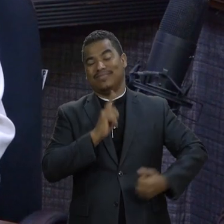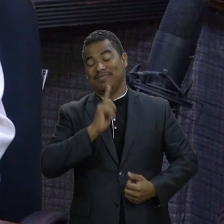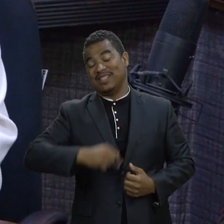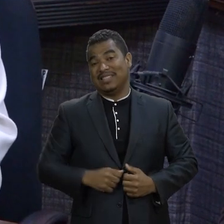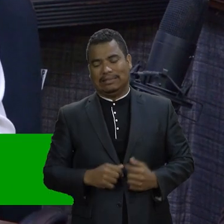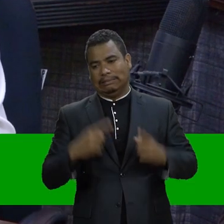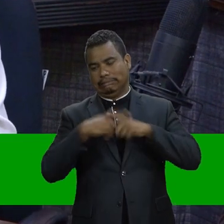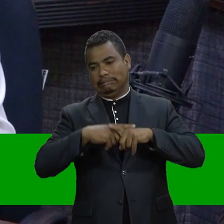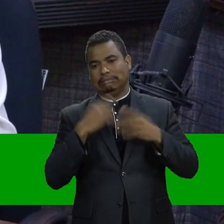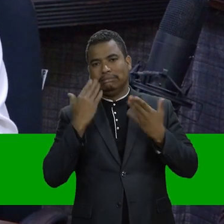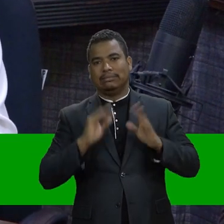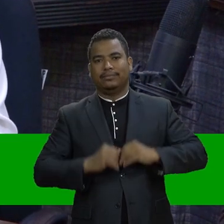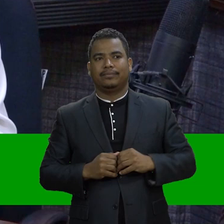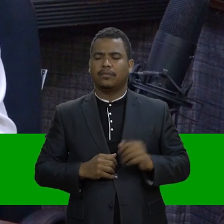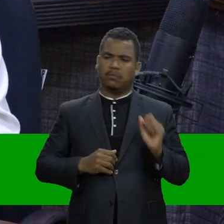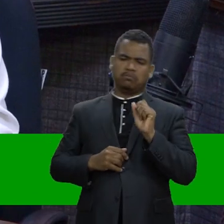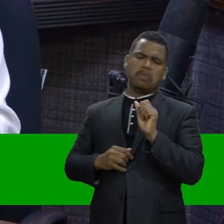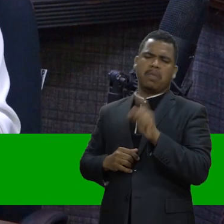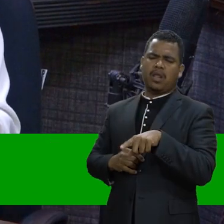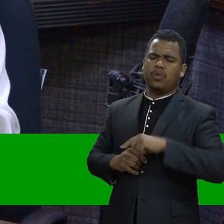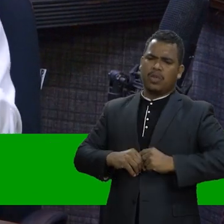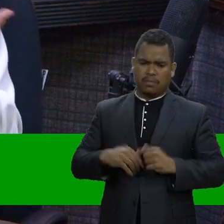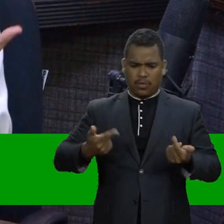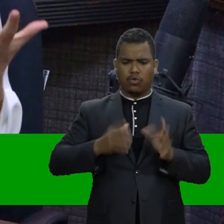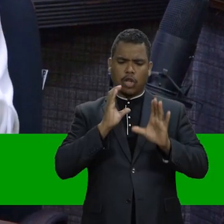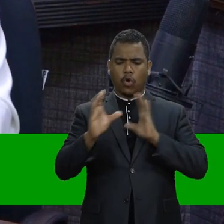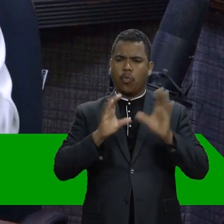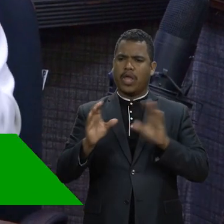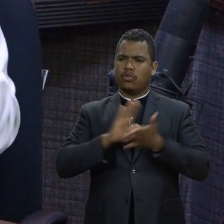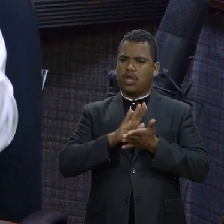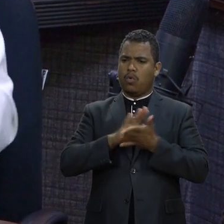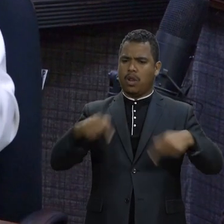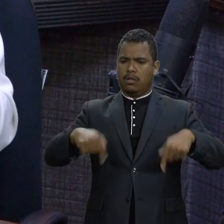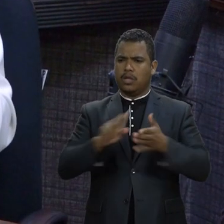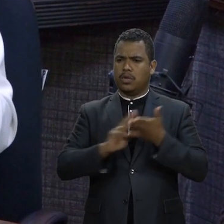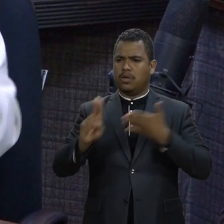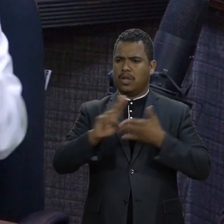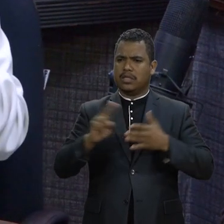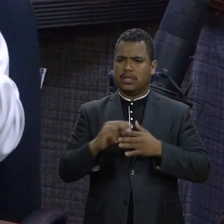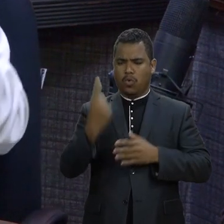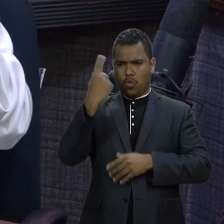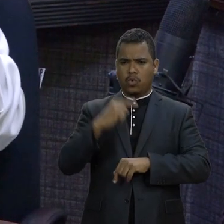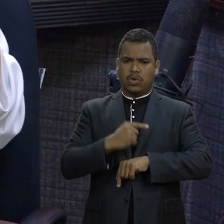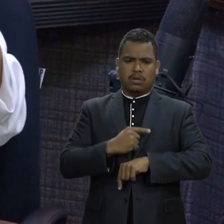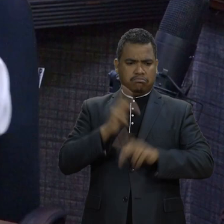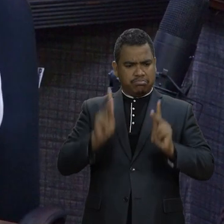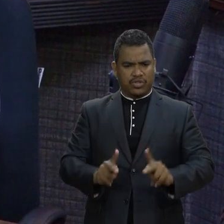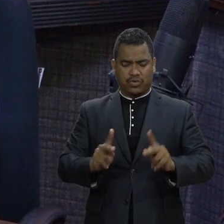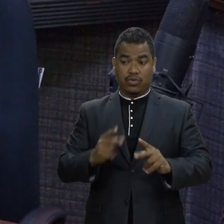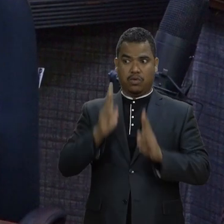también instintivamente se va desarrollando porque es como antes. ¿Tú te acuerdas de ese juego que había antes? ¡Que cepillo!